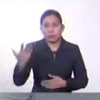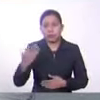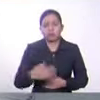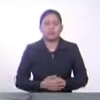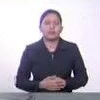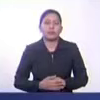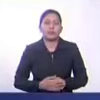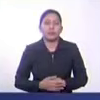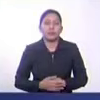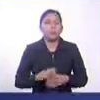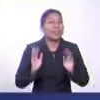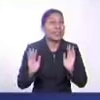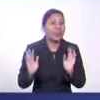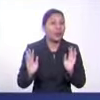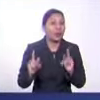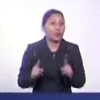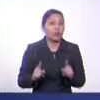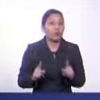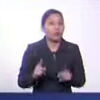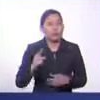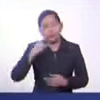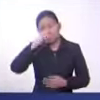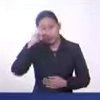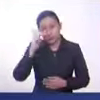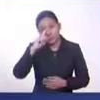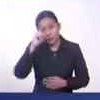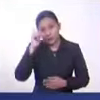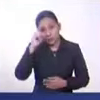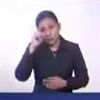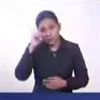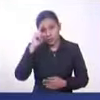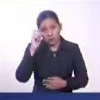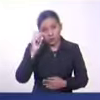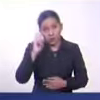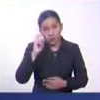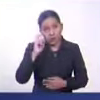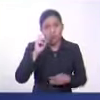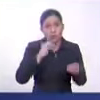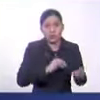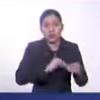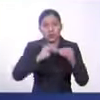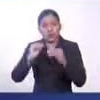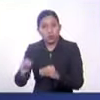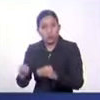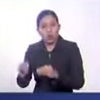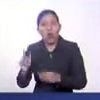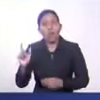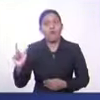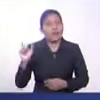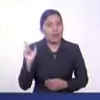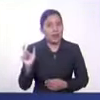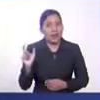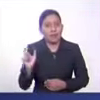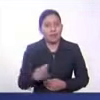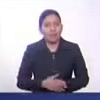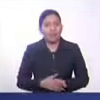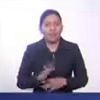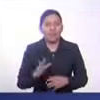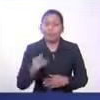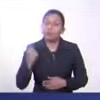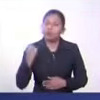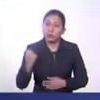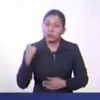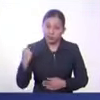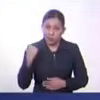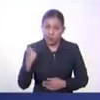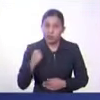¿verdad?, pero con empleos en una migración regular. También es muy importante saber de